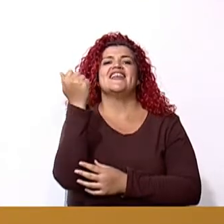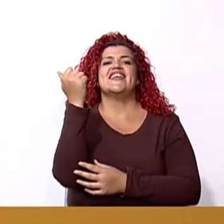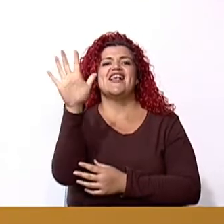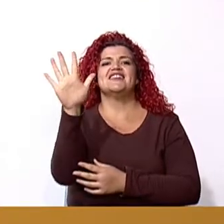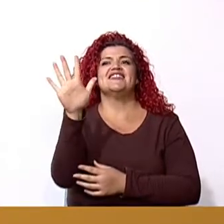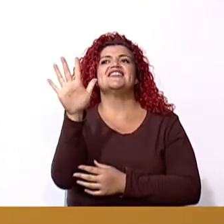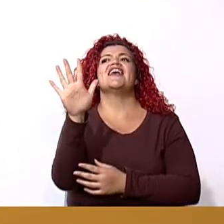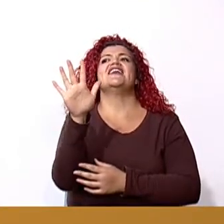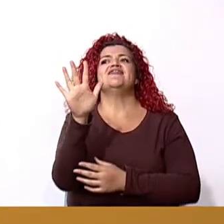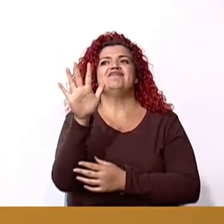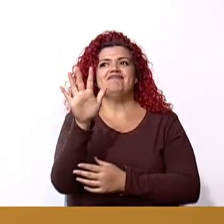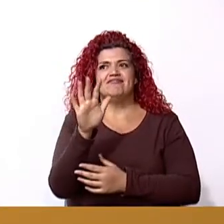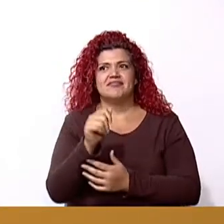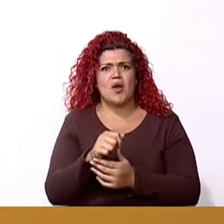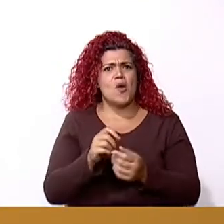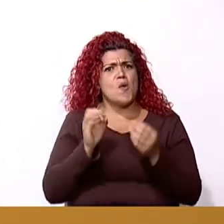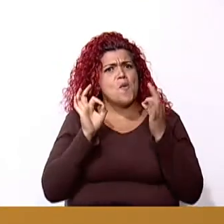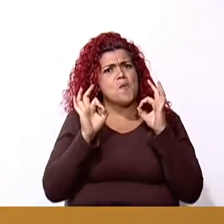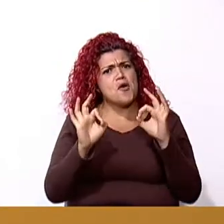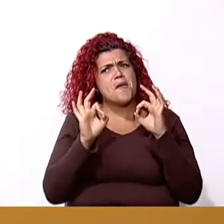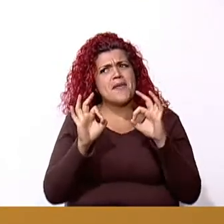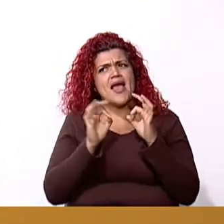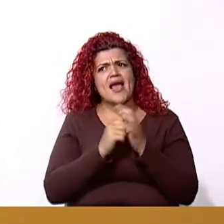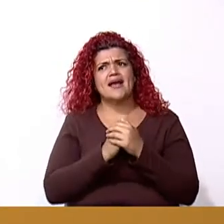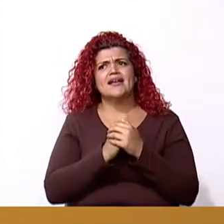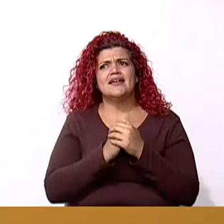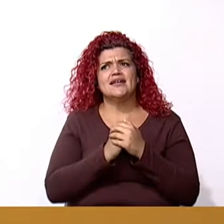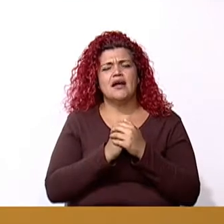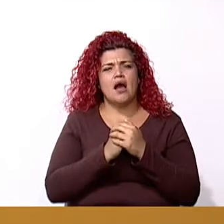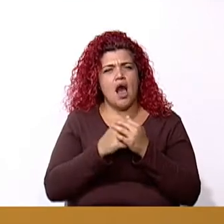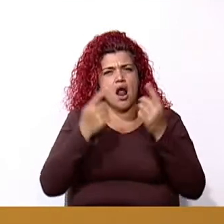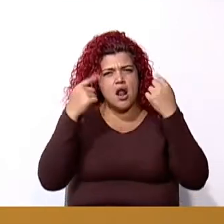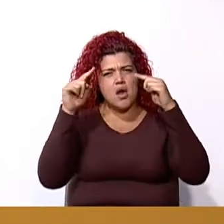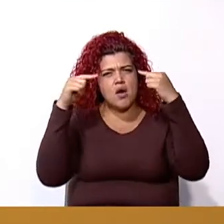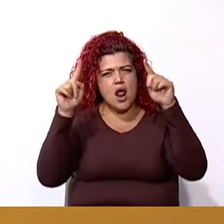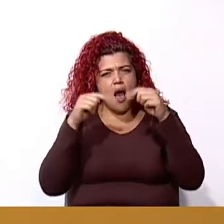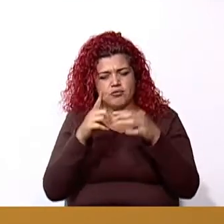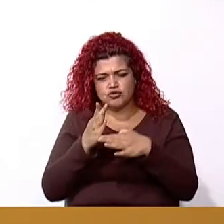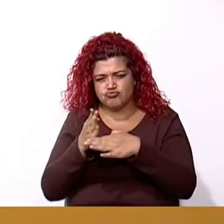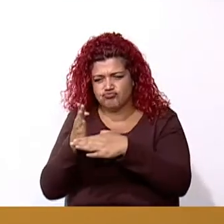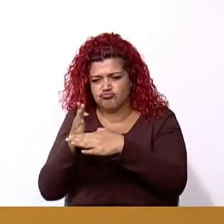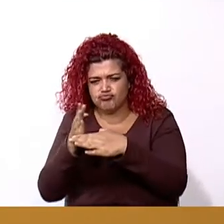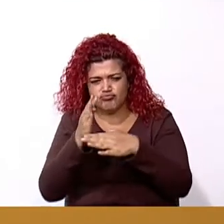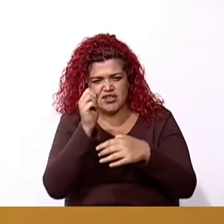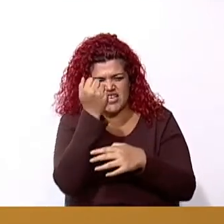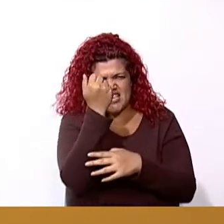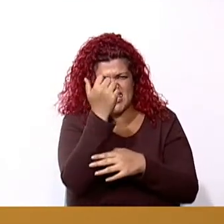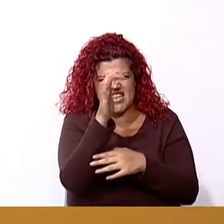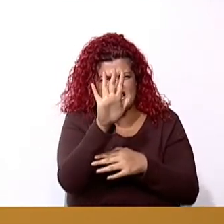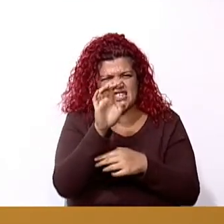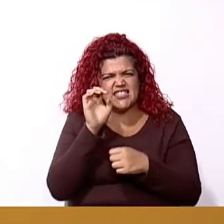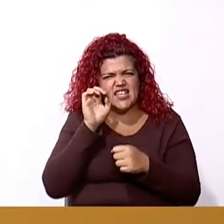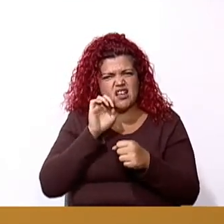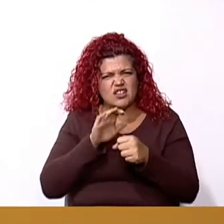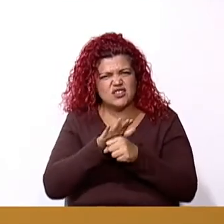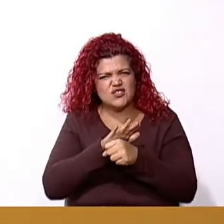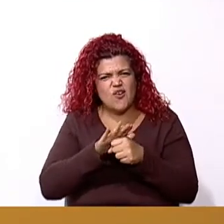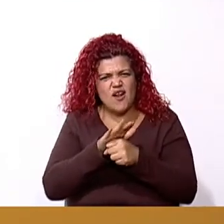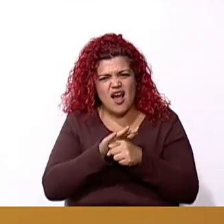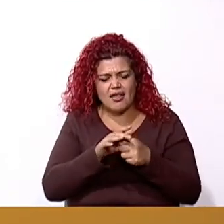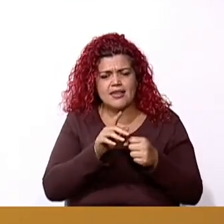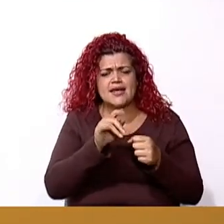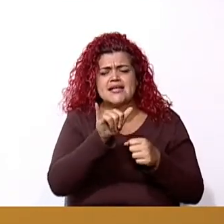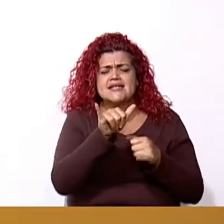y 15. Muy bien, logramos repartir los 15 chocolates